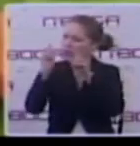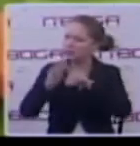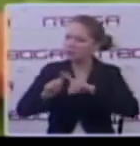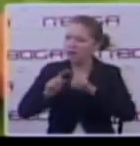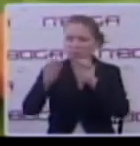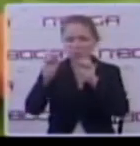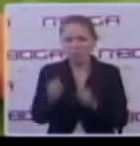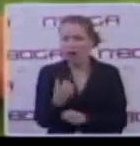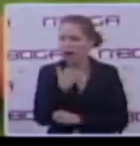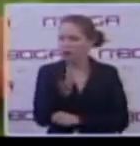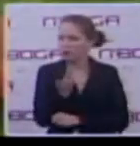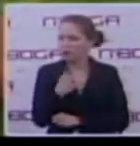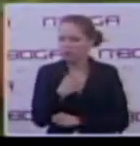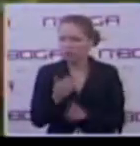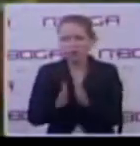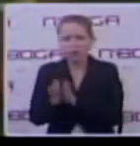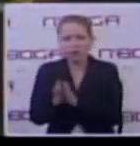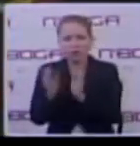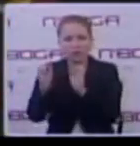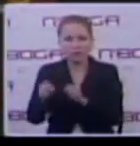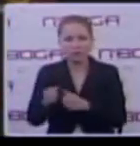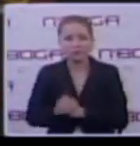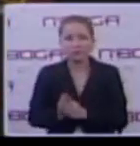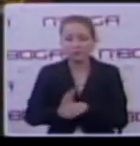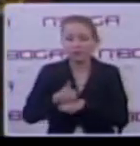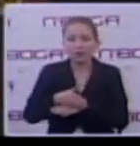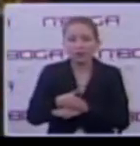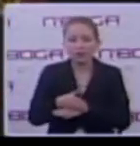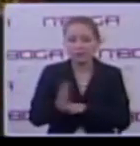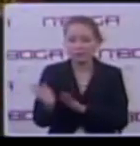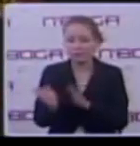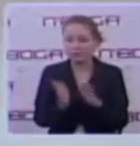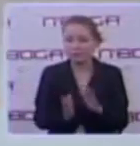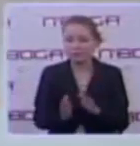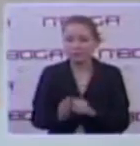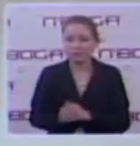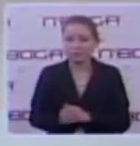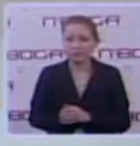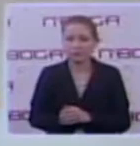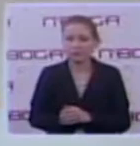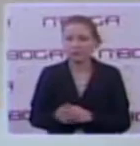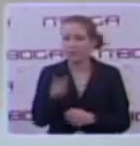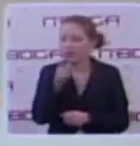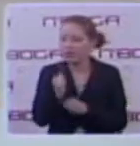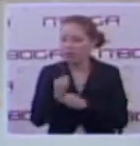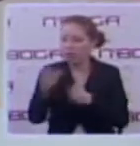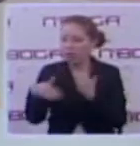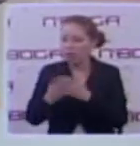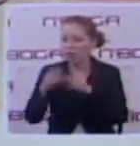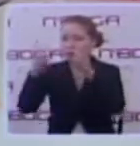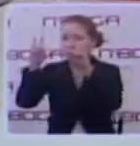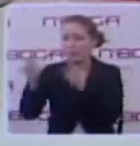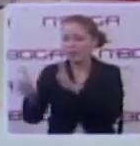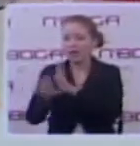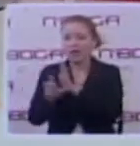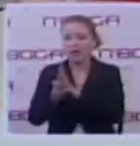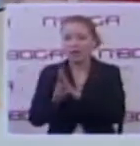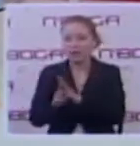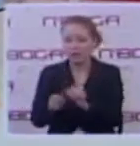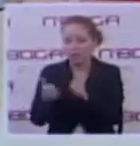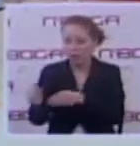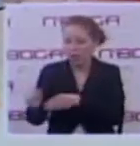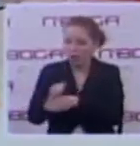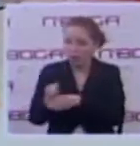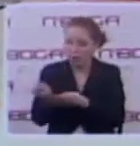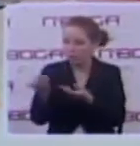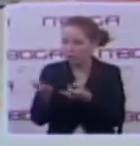diferentes posibilidades que tiene el chocolate. Luego tenemos un módulo que trabaja todos los temas legales, entonces todo lo que es buenas prácticas